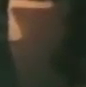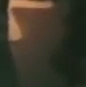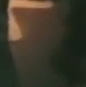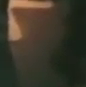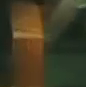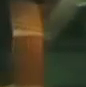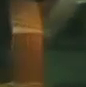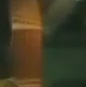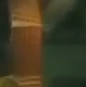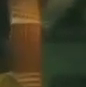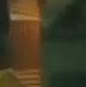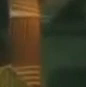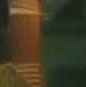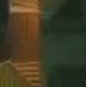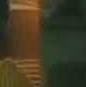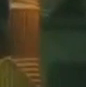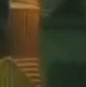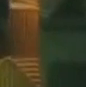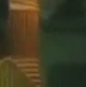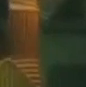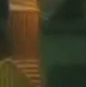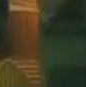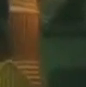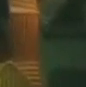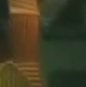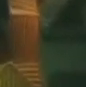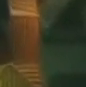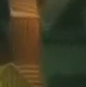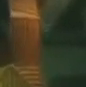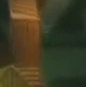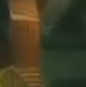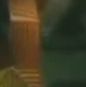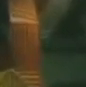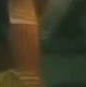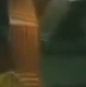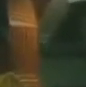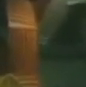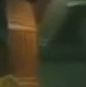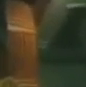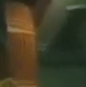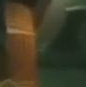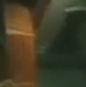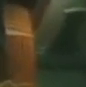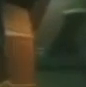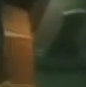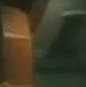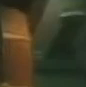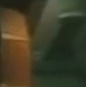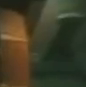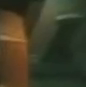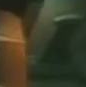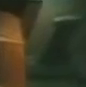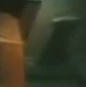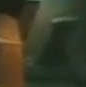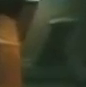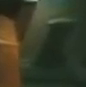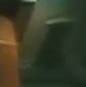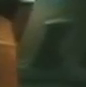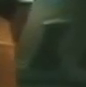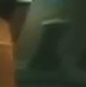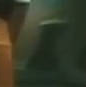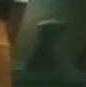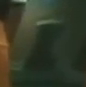binacional desde el Salón Ayacucho del Palacio de Gobierno, precisamente para adelantar alianzas en el ámbito